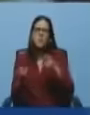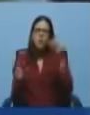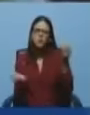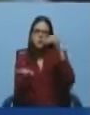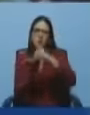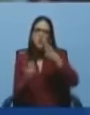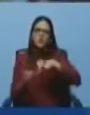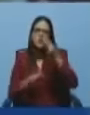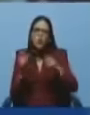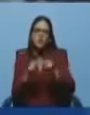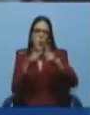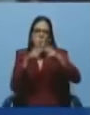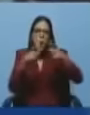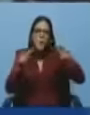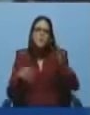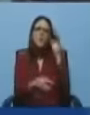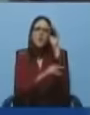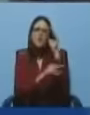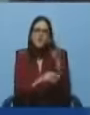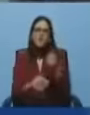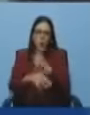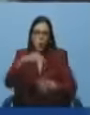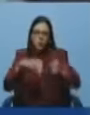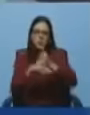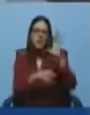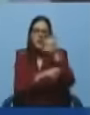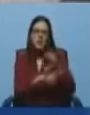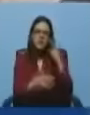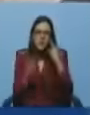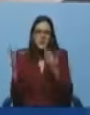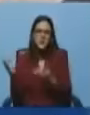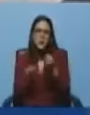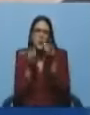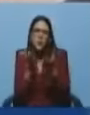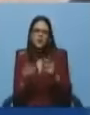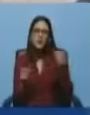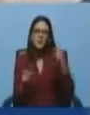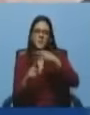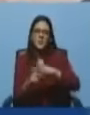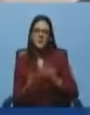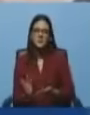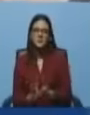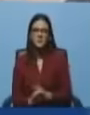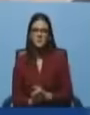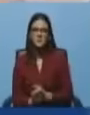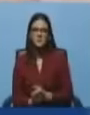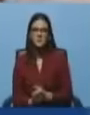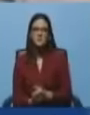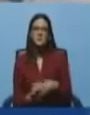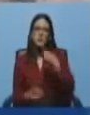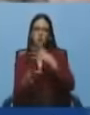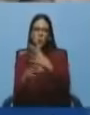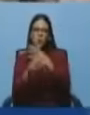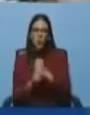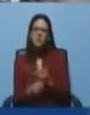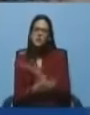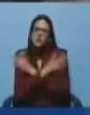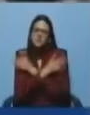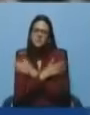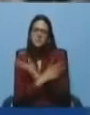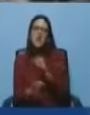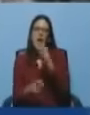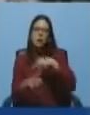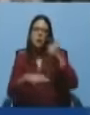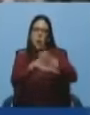hará sino aumentar en el futuro de las naciones. Establecemos nuevamente el contacto con nuestra compañera Graya Casella. Un recibimiento cálido a los